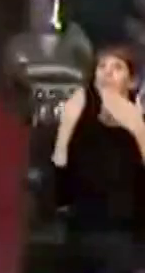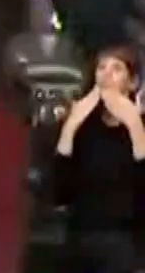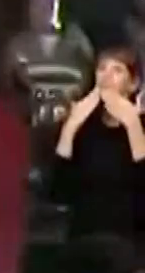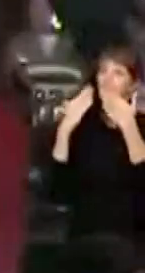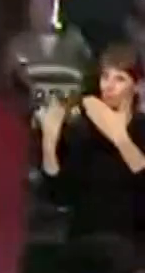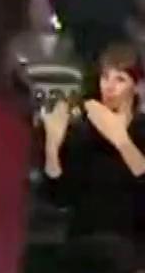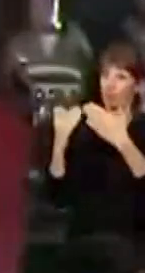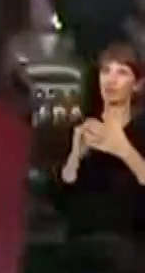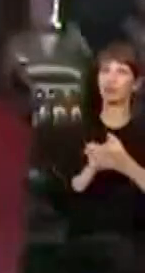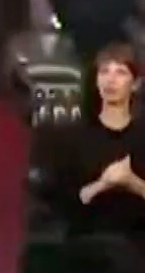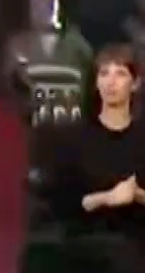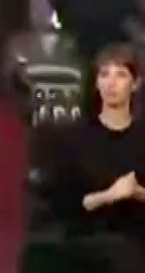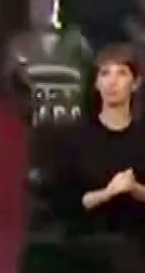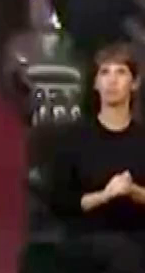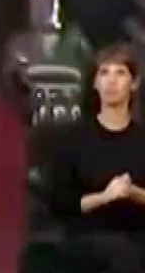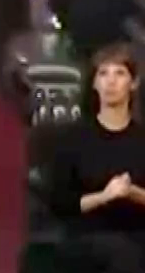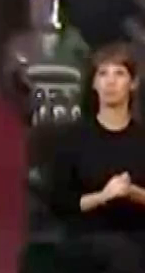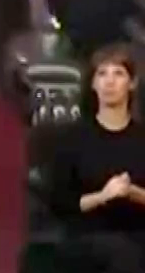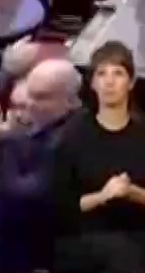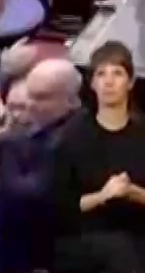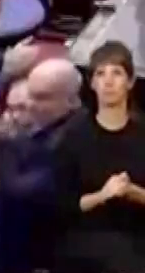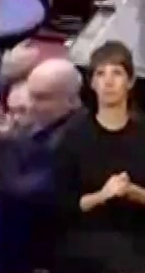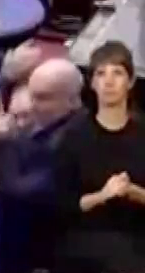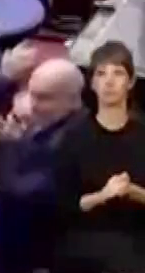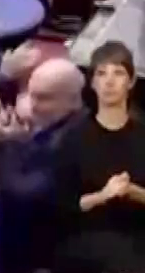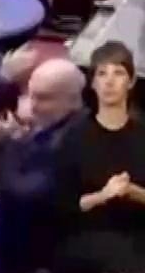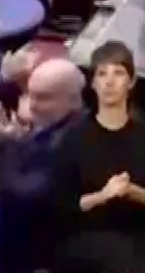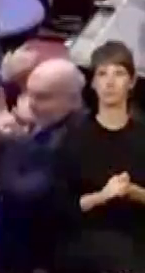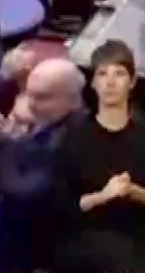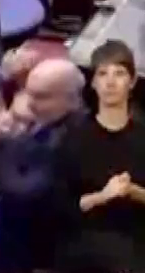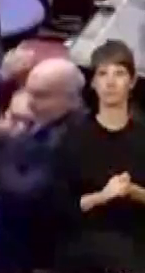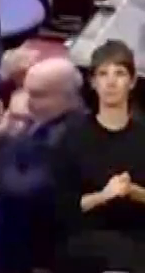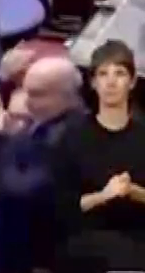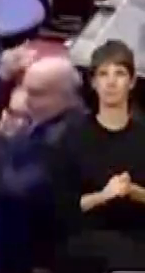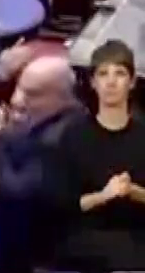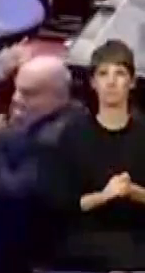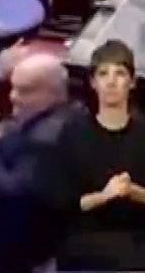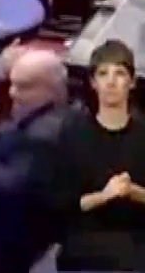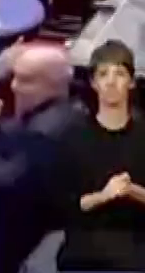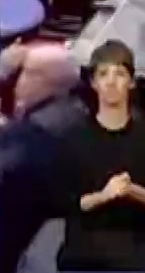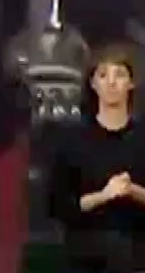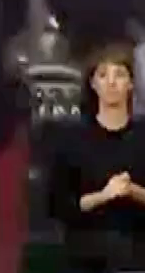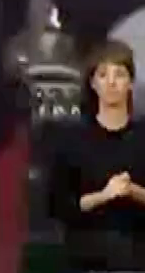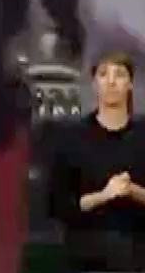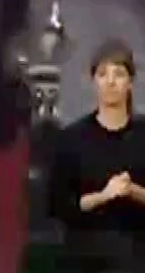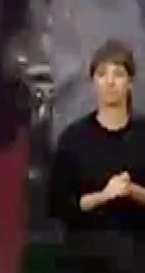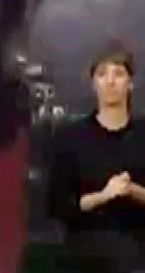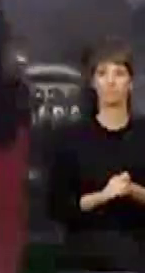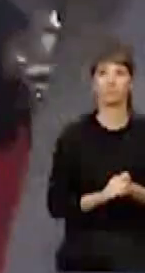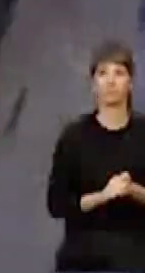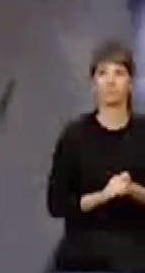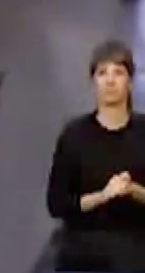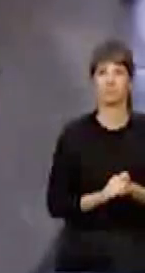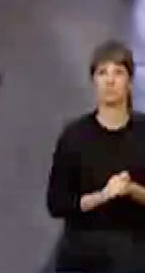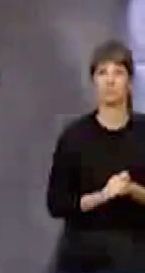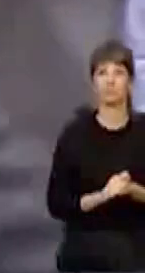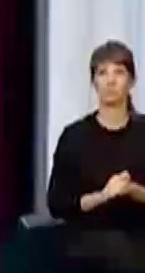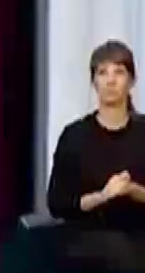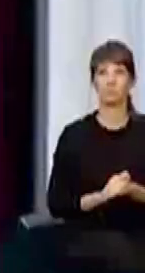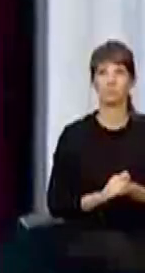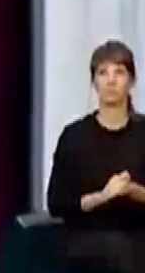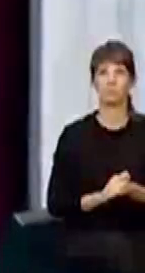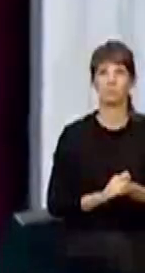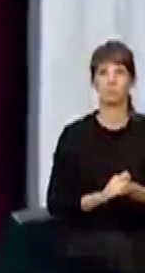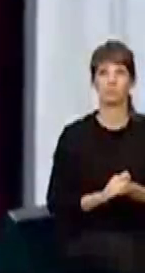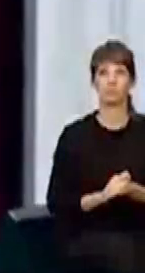trabajando todo el tiempo. Mira. Con la compu, con el teléfono, a través de Zoom, y cuando es necesario que viaje, viajo también. Pero mira vos